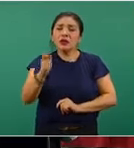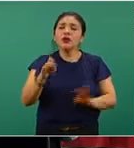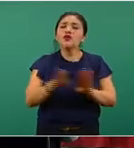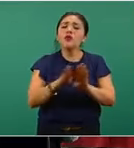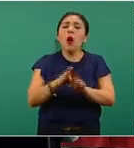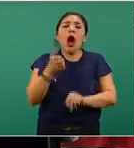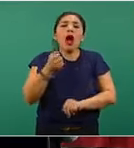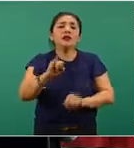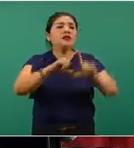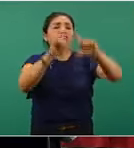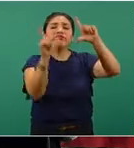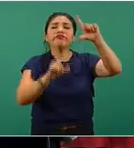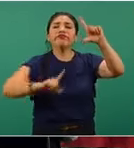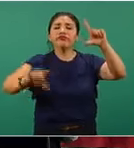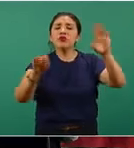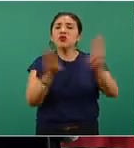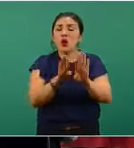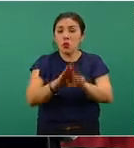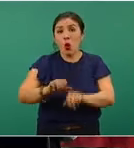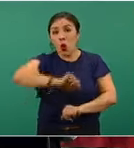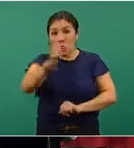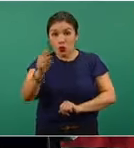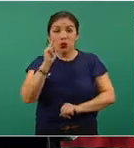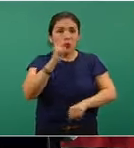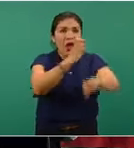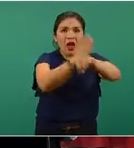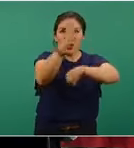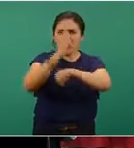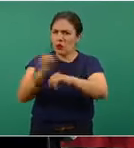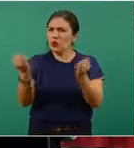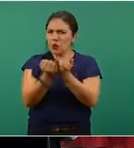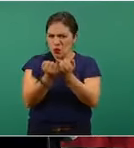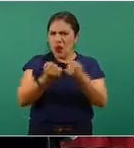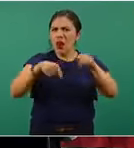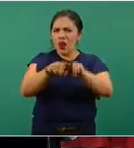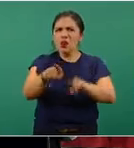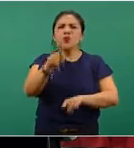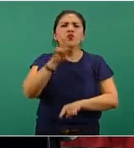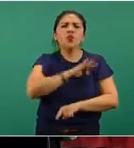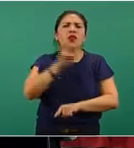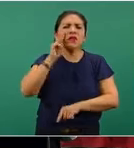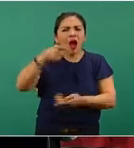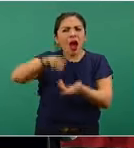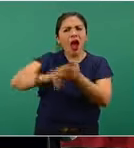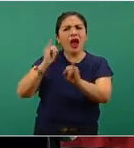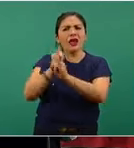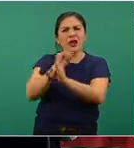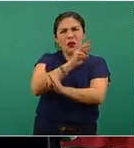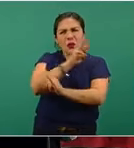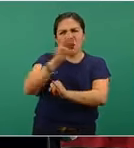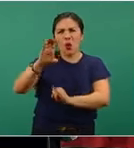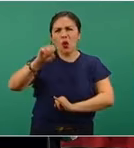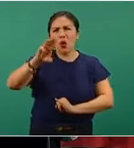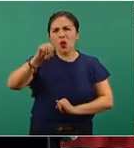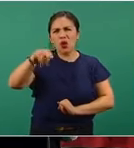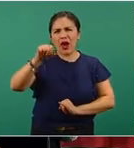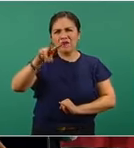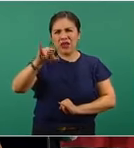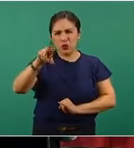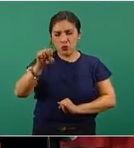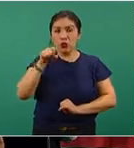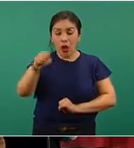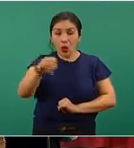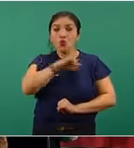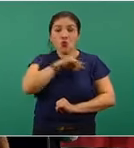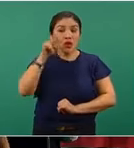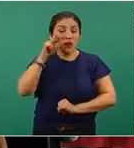a nivel nacional, pero cuando vemos en los estados, que también lo pueden ver en la página de coronavirus.gov.mx, pues van a